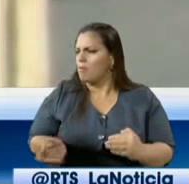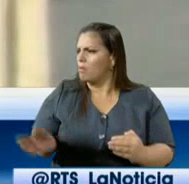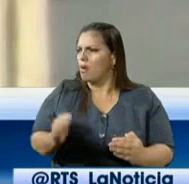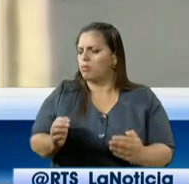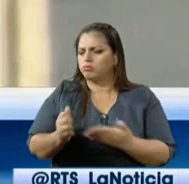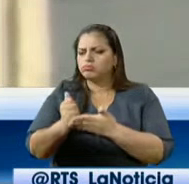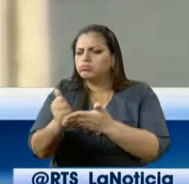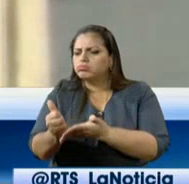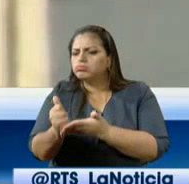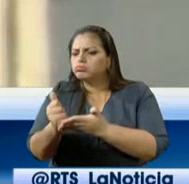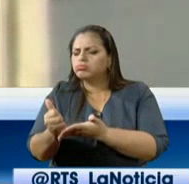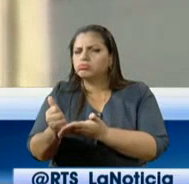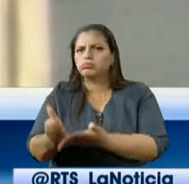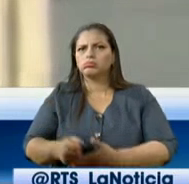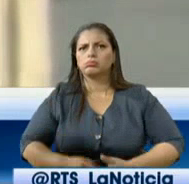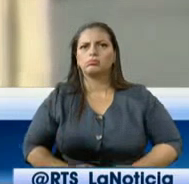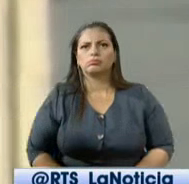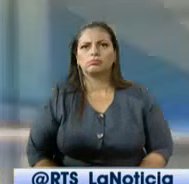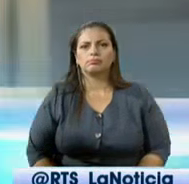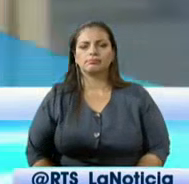auxilios.